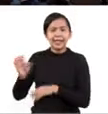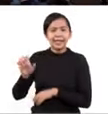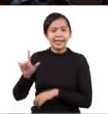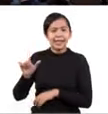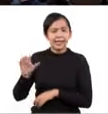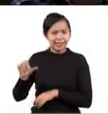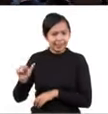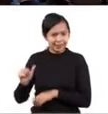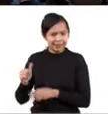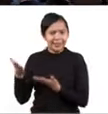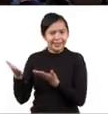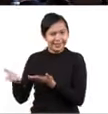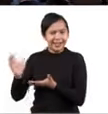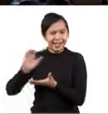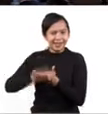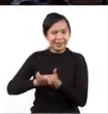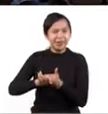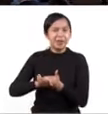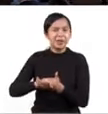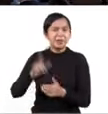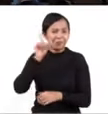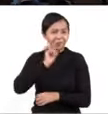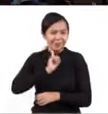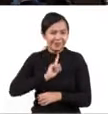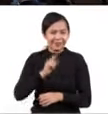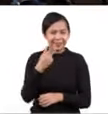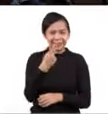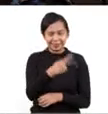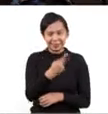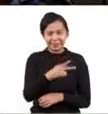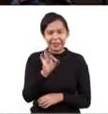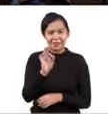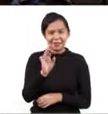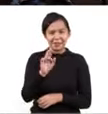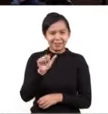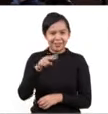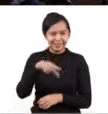Budenbender, esposa del presidente de Alemania.